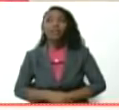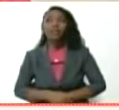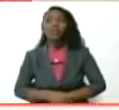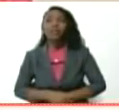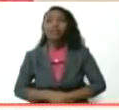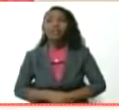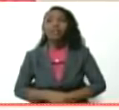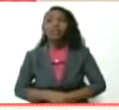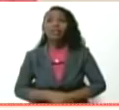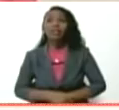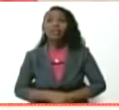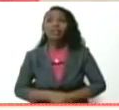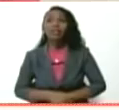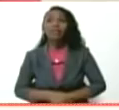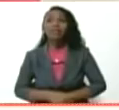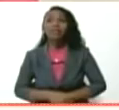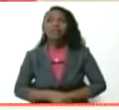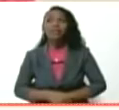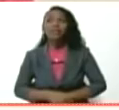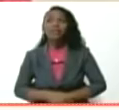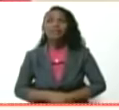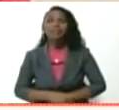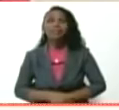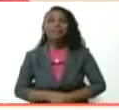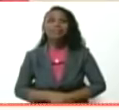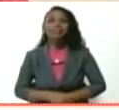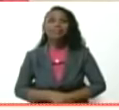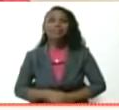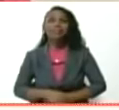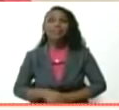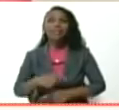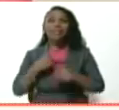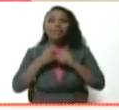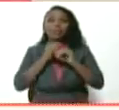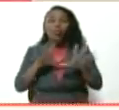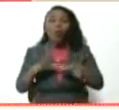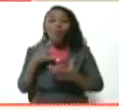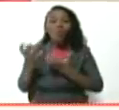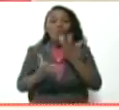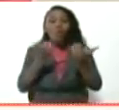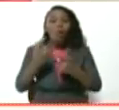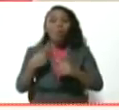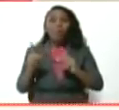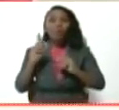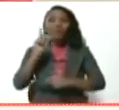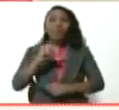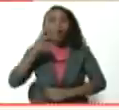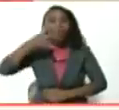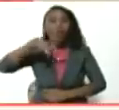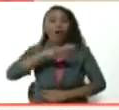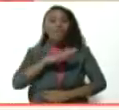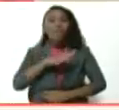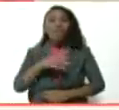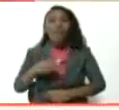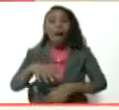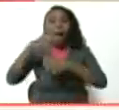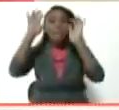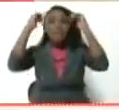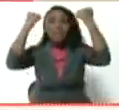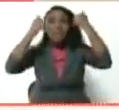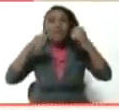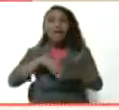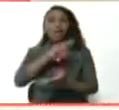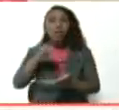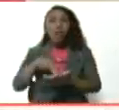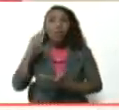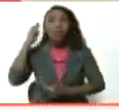Fuerza Armada Nacional Bolivariana con todo el despliegue de su poder de fuego, pero también del pueblo, de la Milicia Nacional Bolivariana,